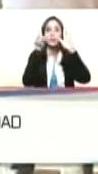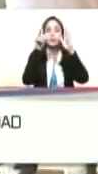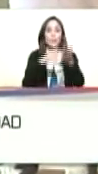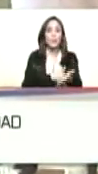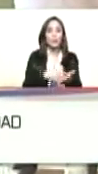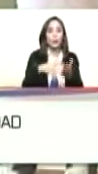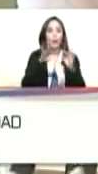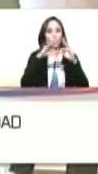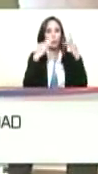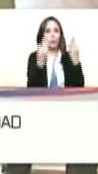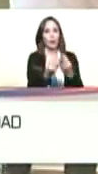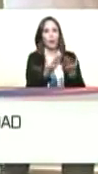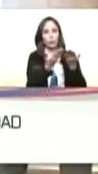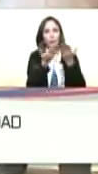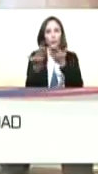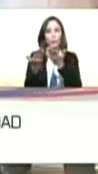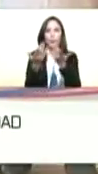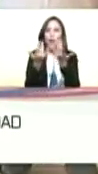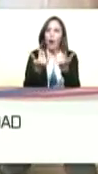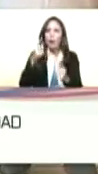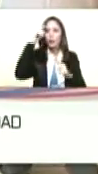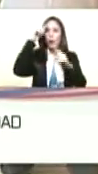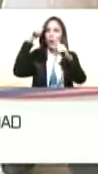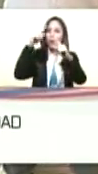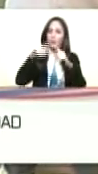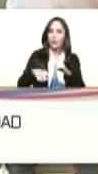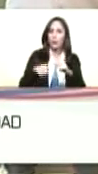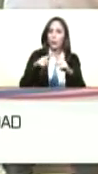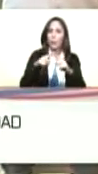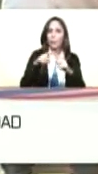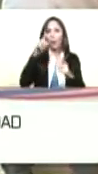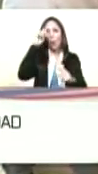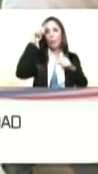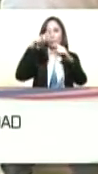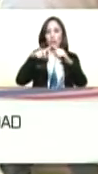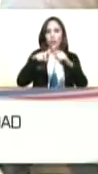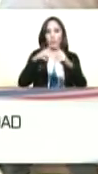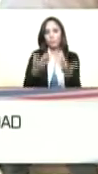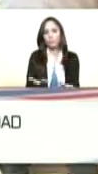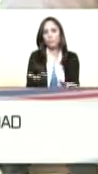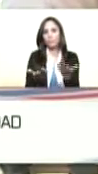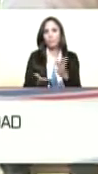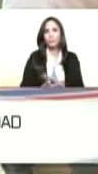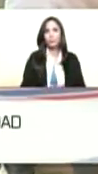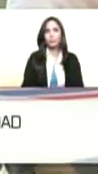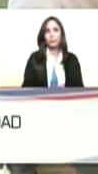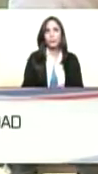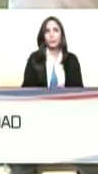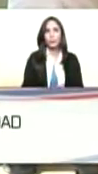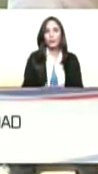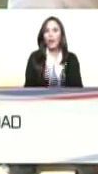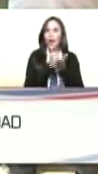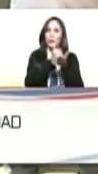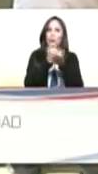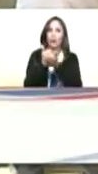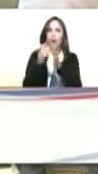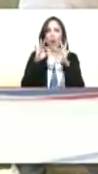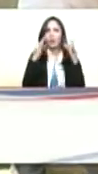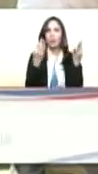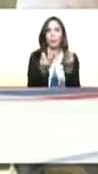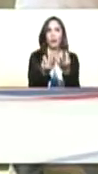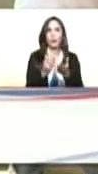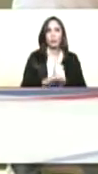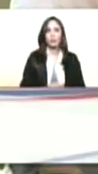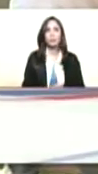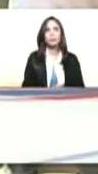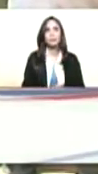Venezuela. Tenemos el plan, la gran misión Hogares de la Patria, ¿verdad? Tenemos una meta a cumplir ya, ya, inmediata.